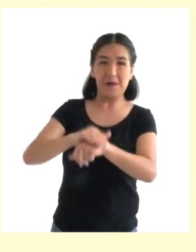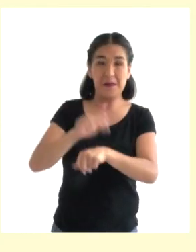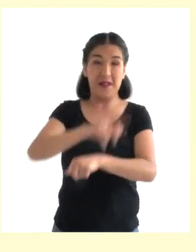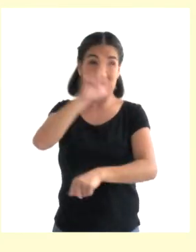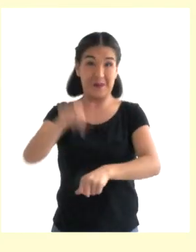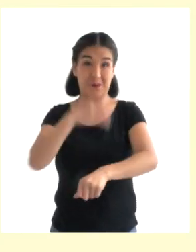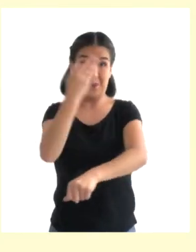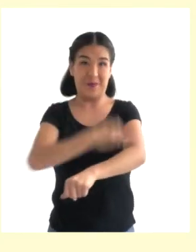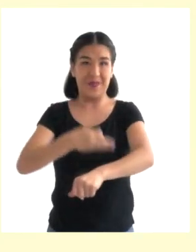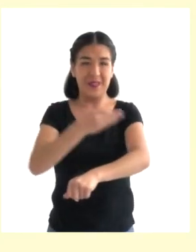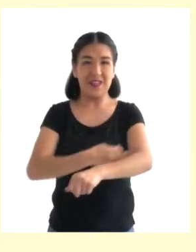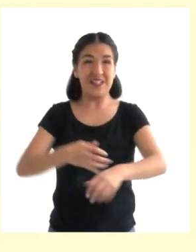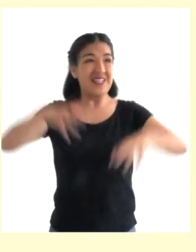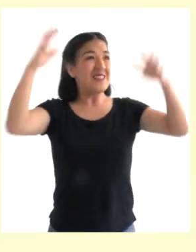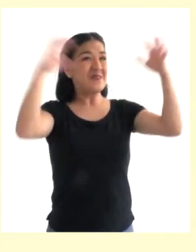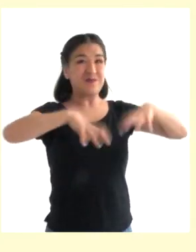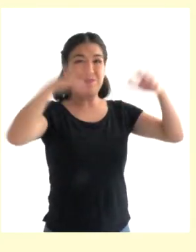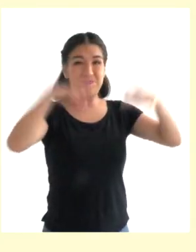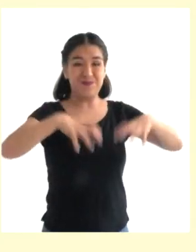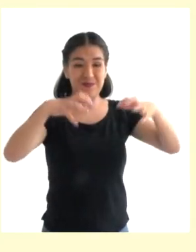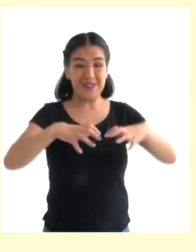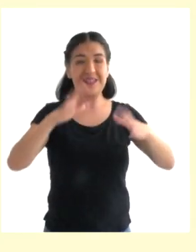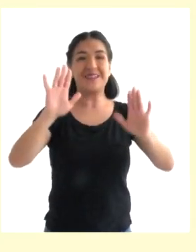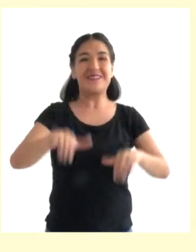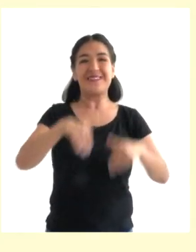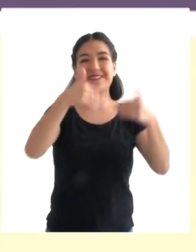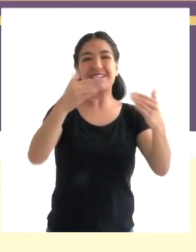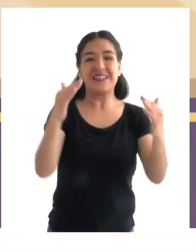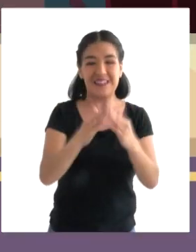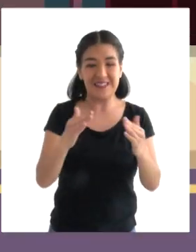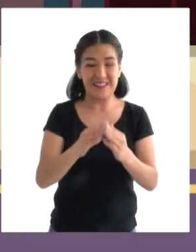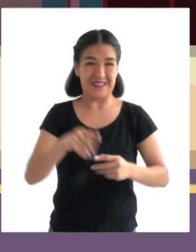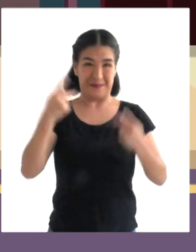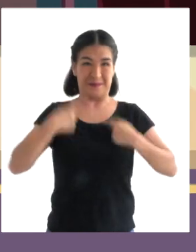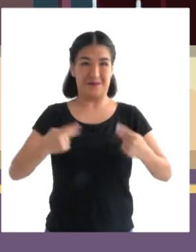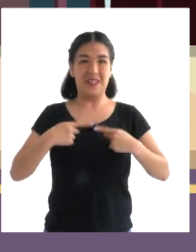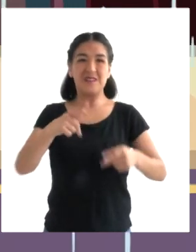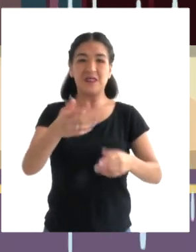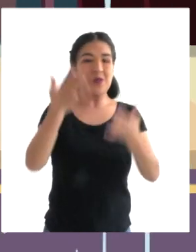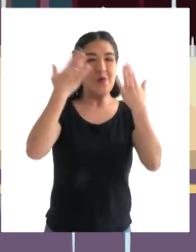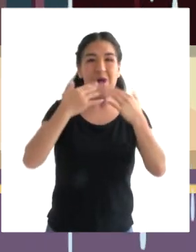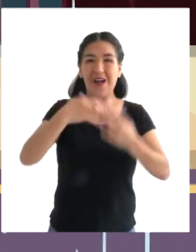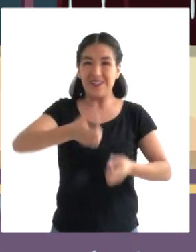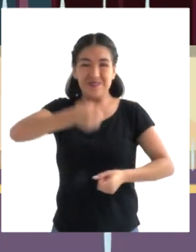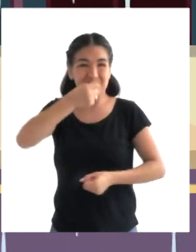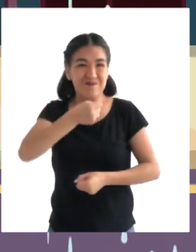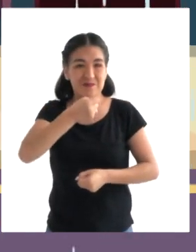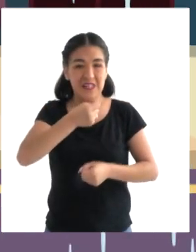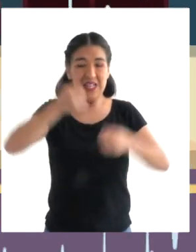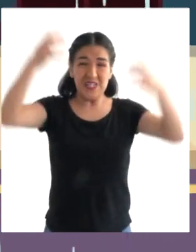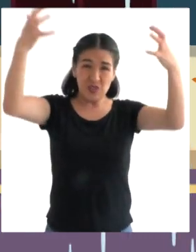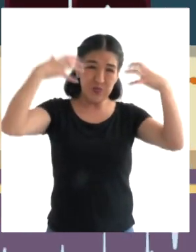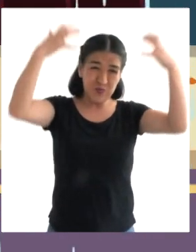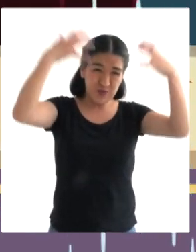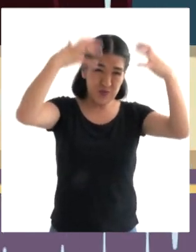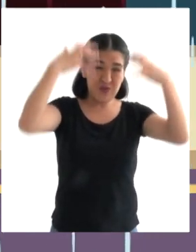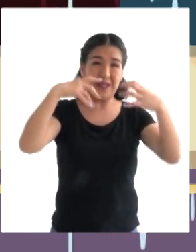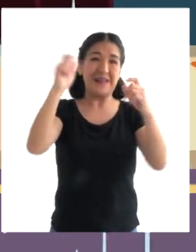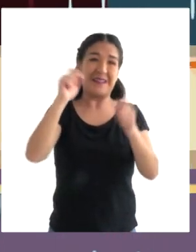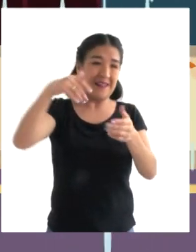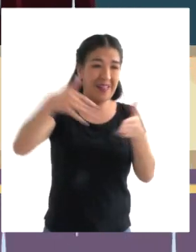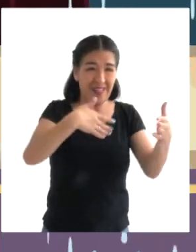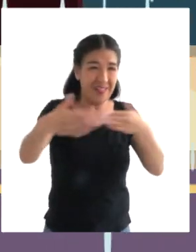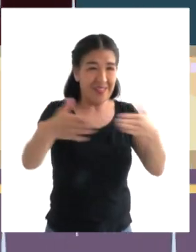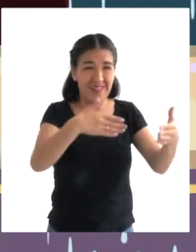tarde, llueve justo cuando debe regresar a casa. Esta persona no lleva paraguas y se empapa en el camino.